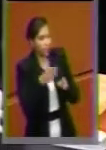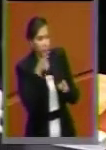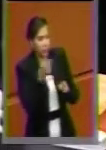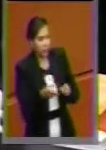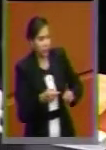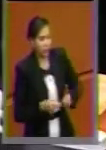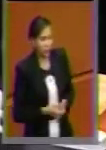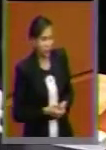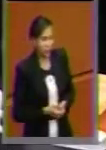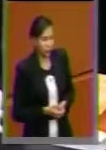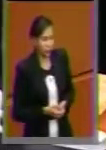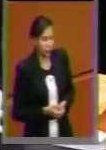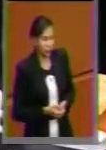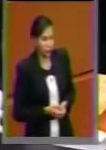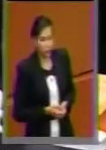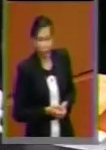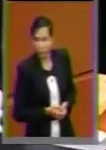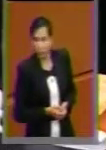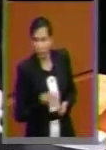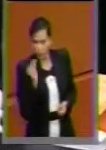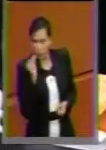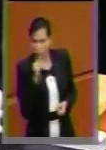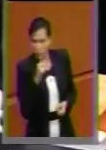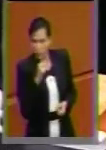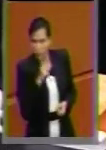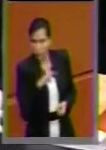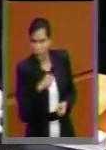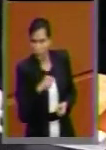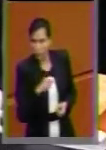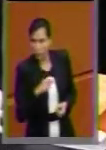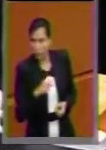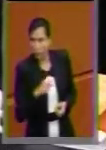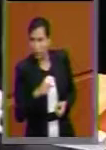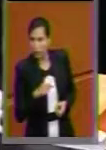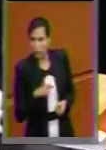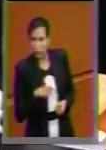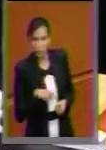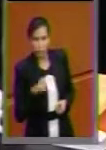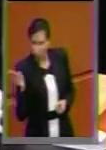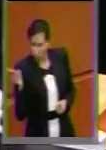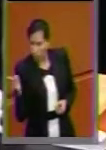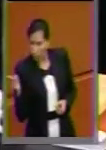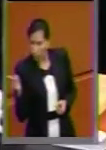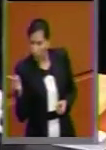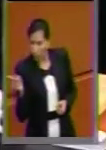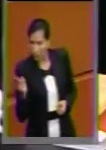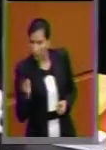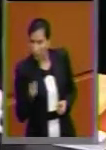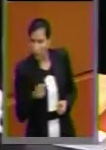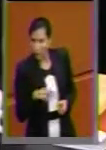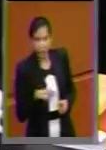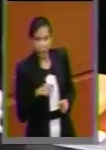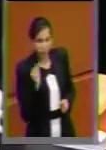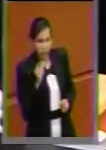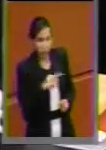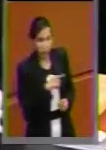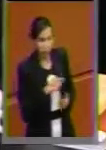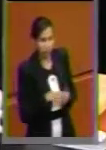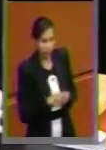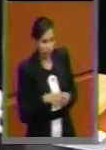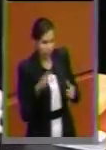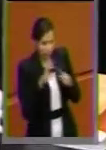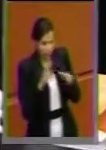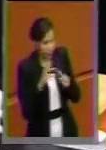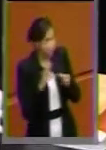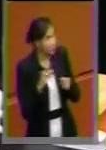pueblo bueno esos son cosas que pareciera que ya no existen o claro digo estoy hablando